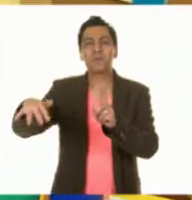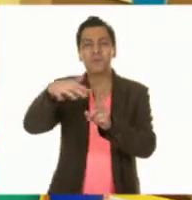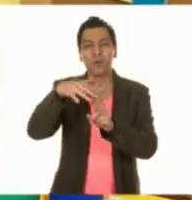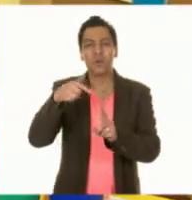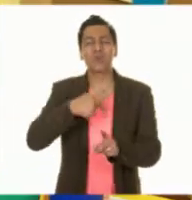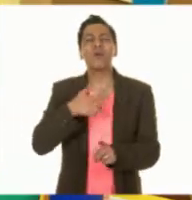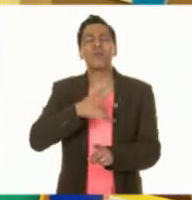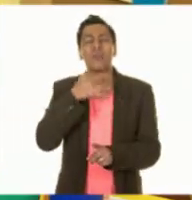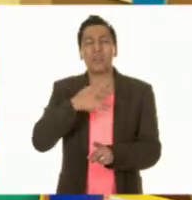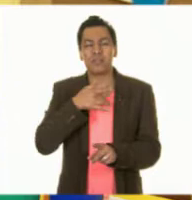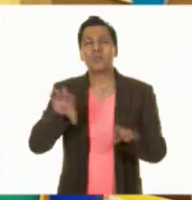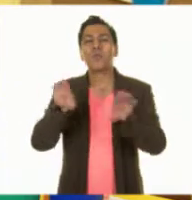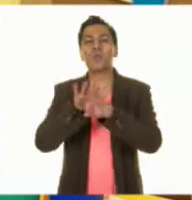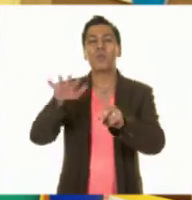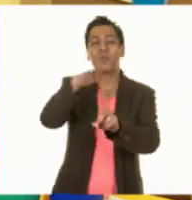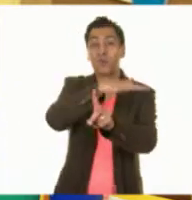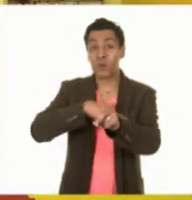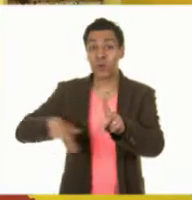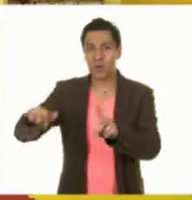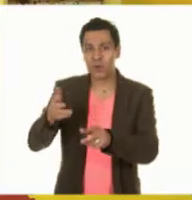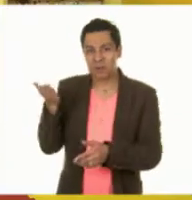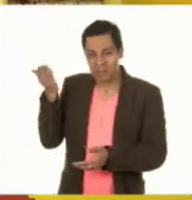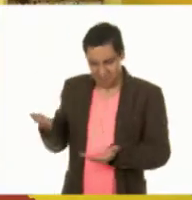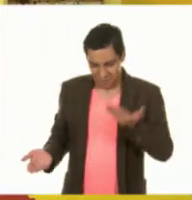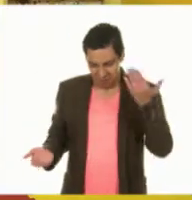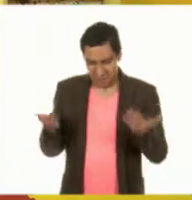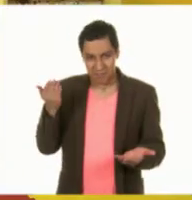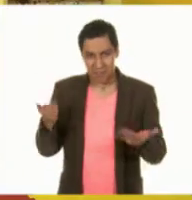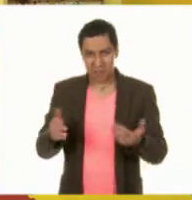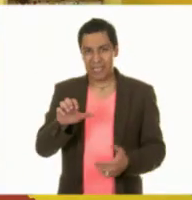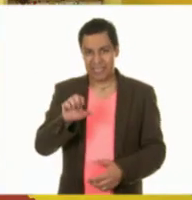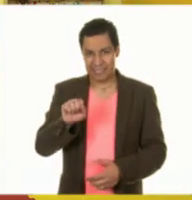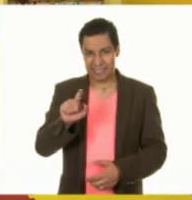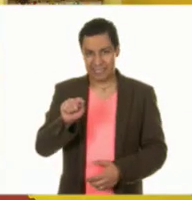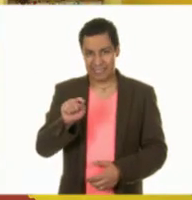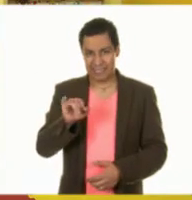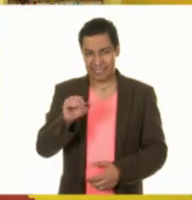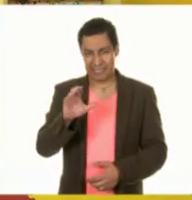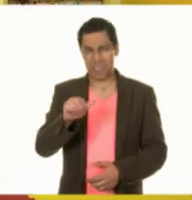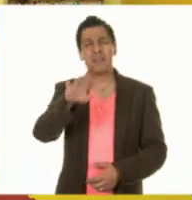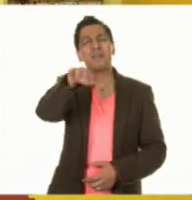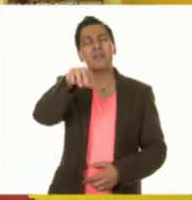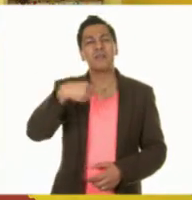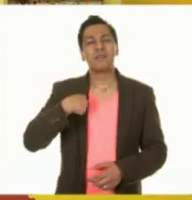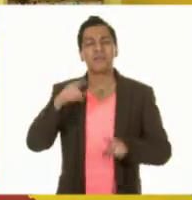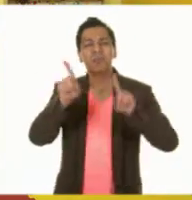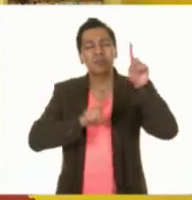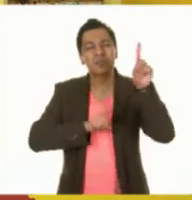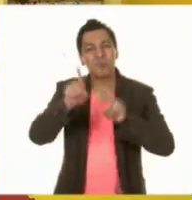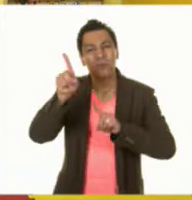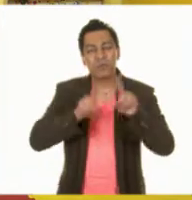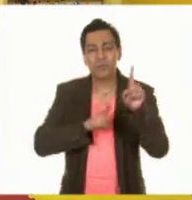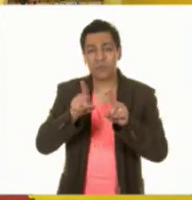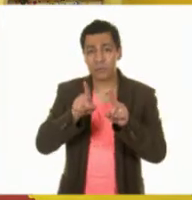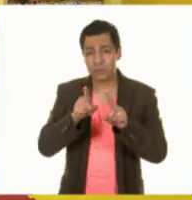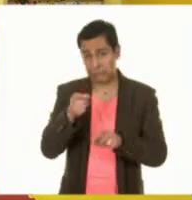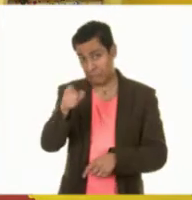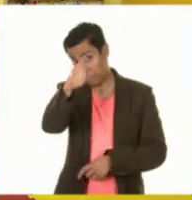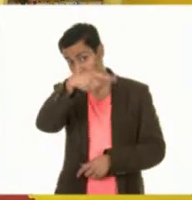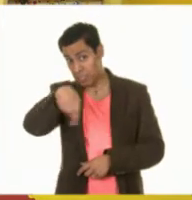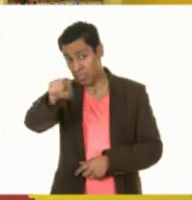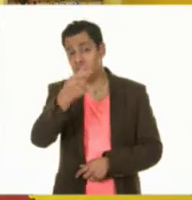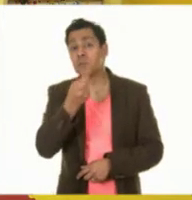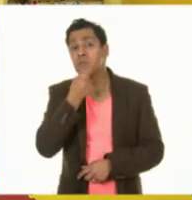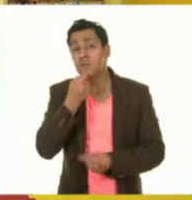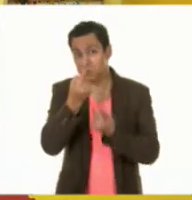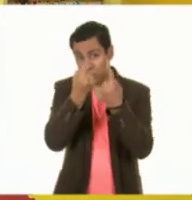mejor es que son estéticos. Oye, Ramón, me surgió una duda. ¿Las niñas y niños también tienen